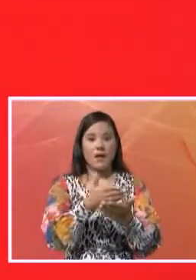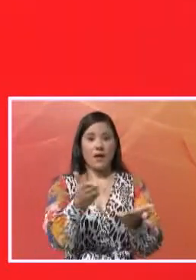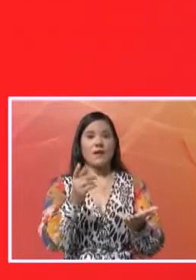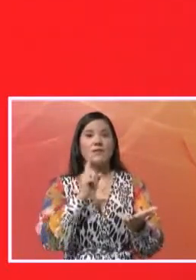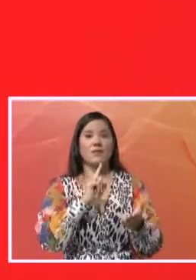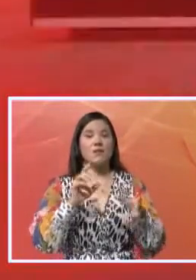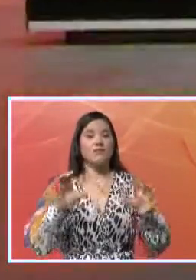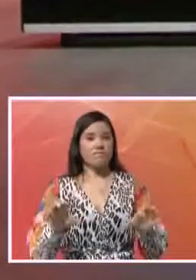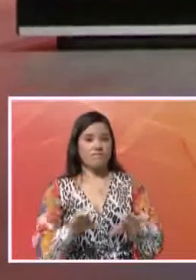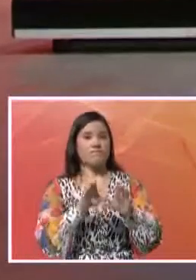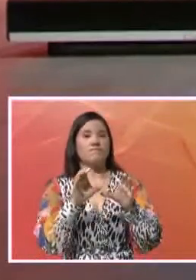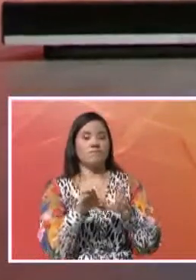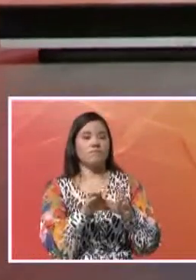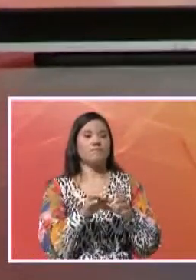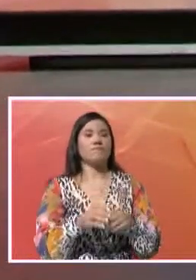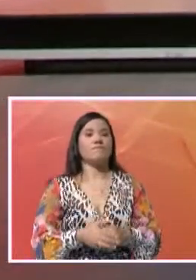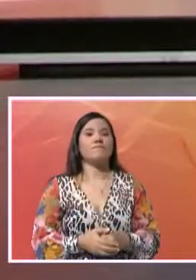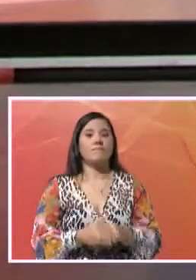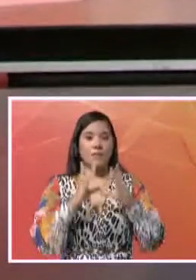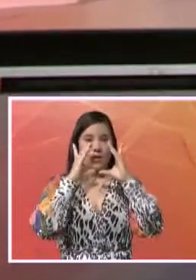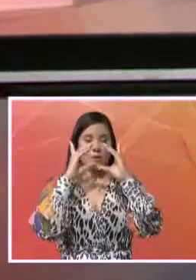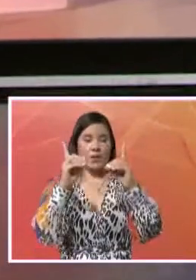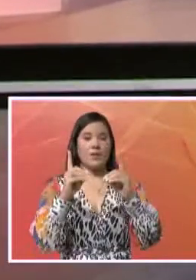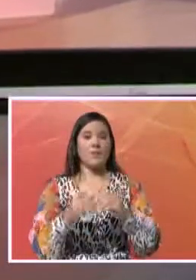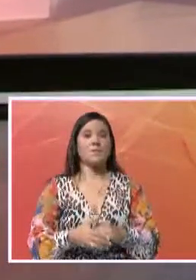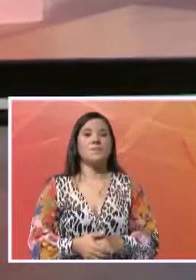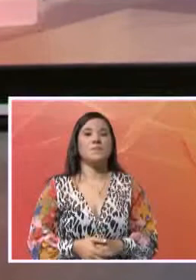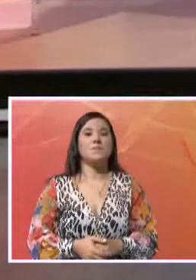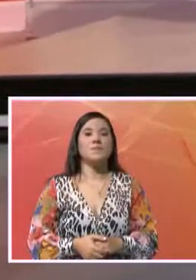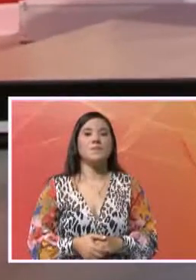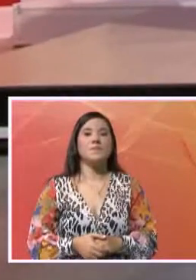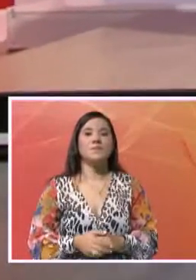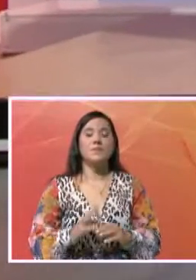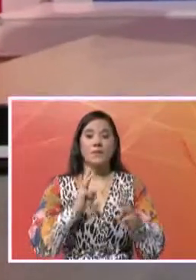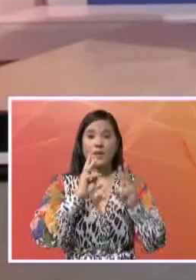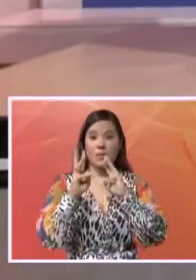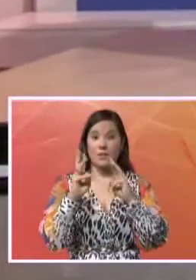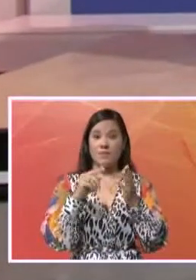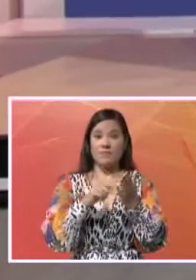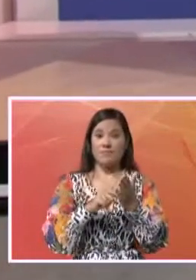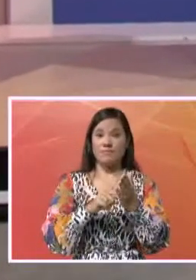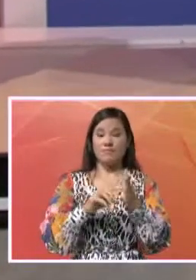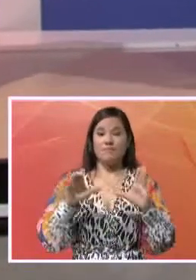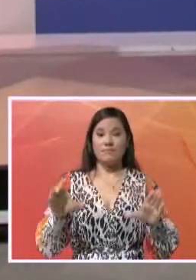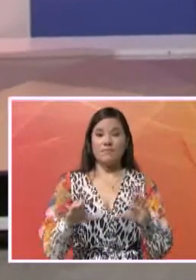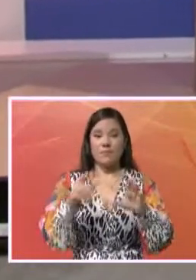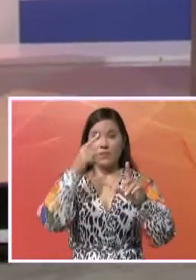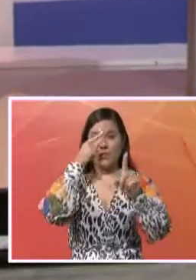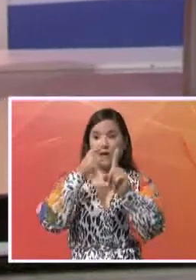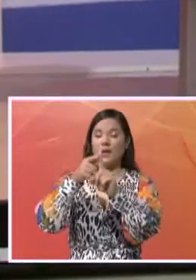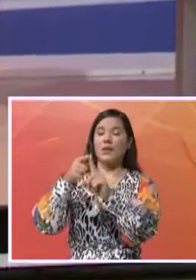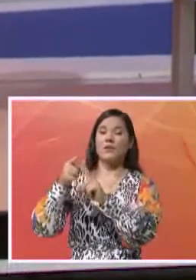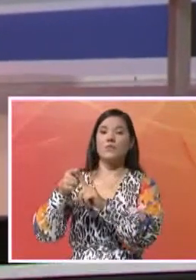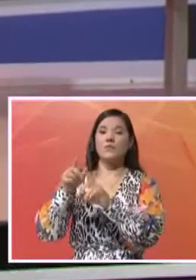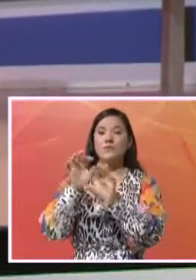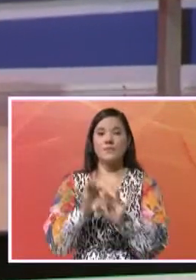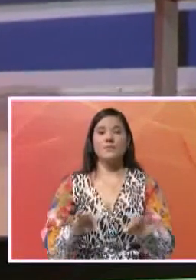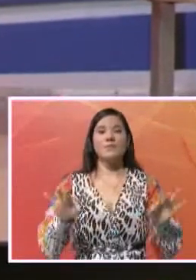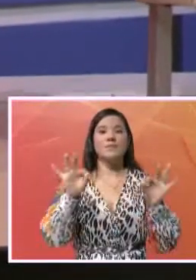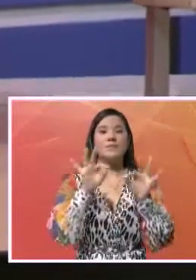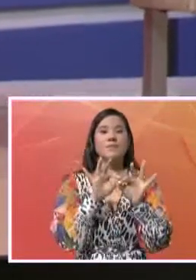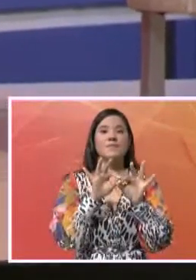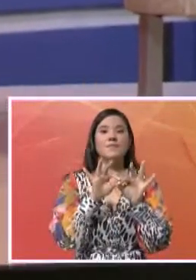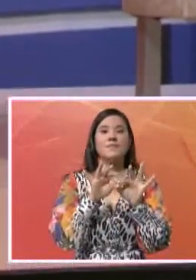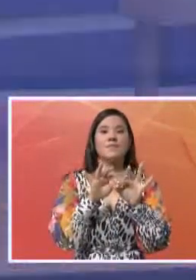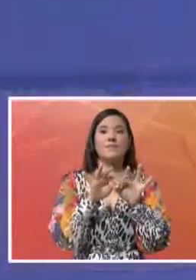estado haciendo ese trabajo también pues qué objetivo qué bueno hablando de todo eso cuáles han sido esos retos que has encontrado en la vida a lo